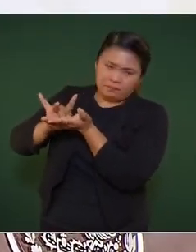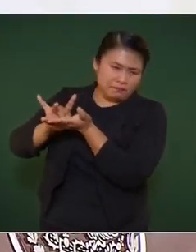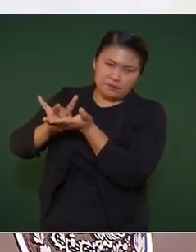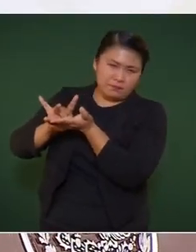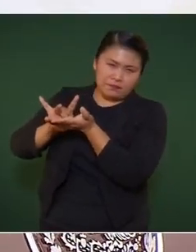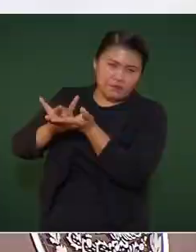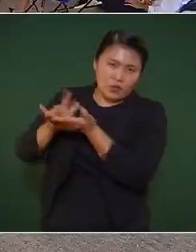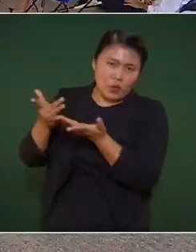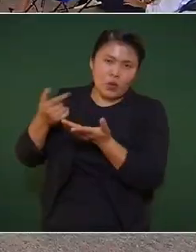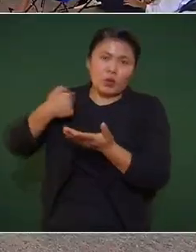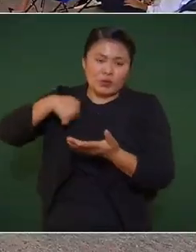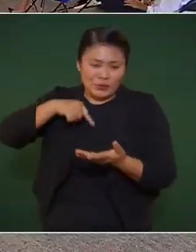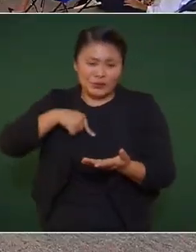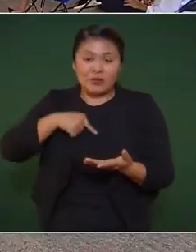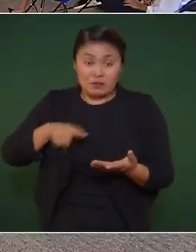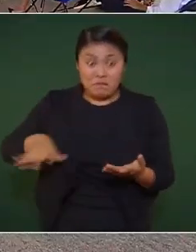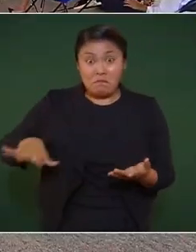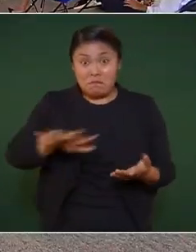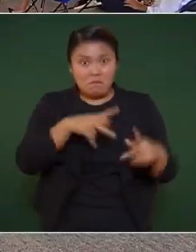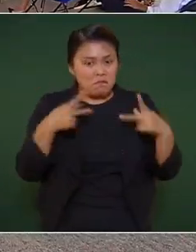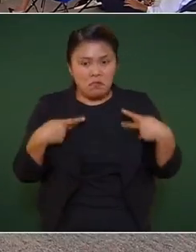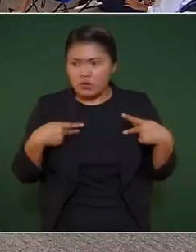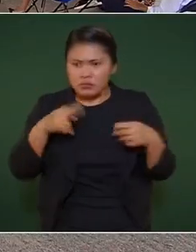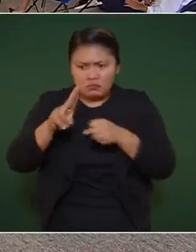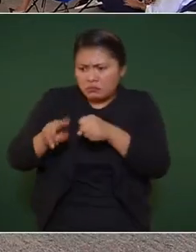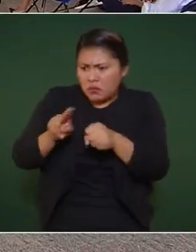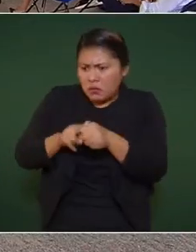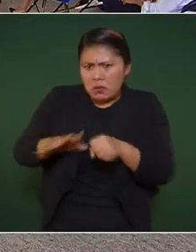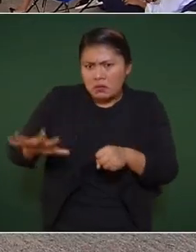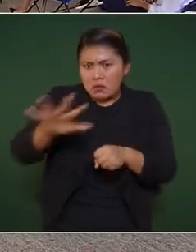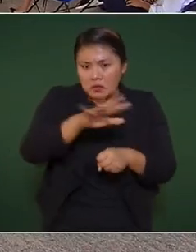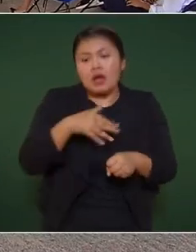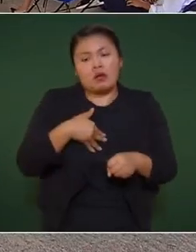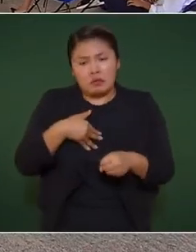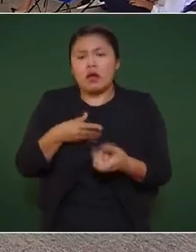ahora es de abajo hacia arriba,